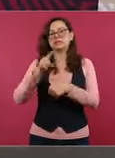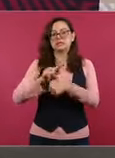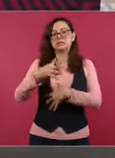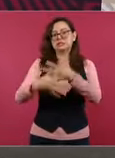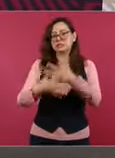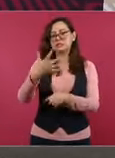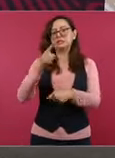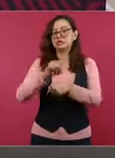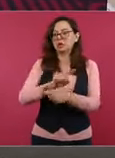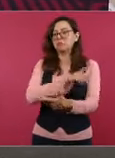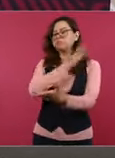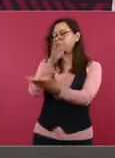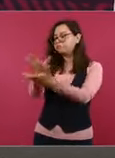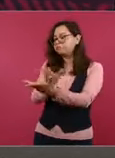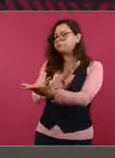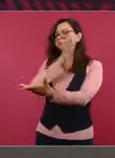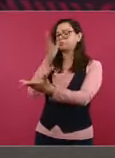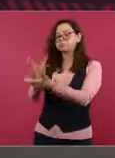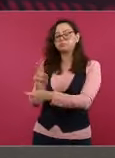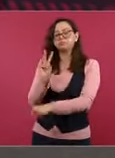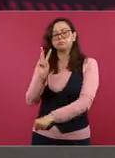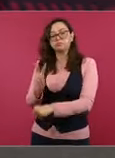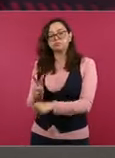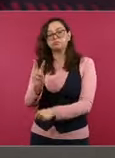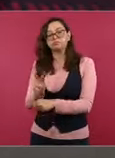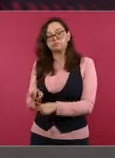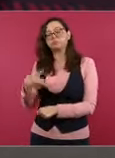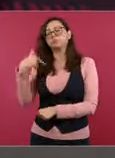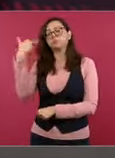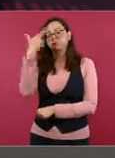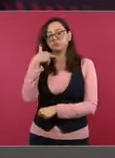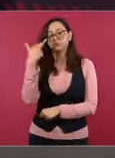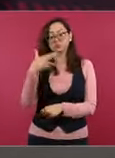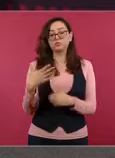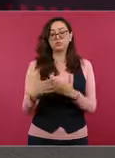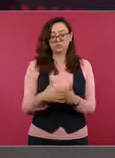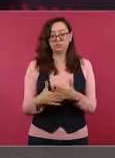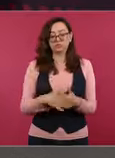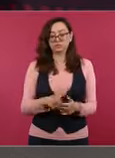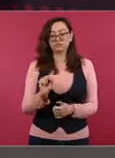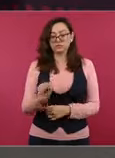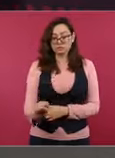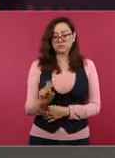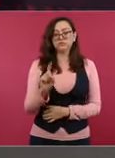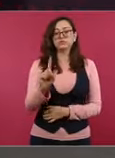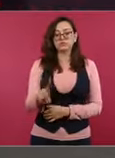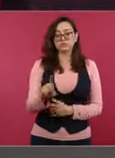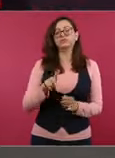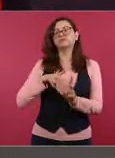días, y ahora me corresponde. El